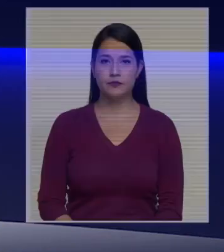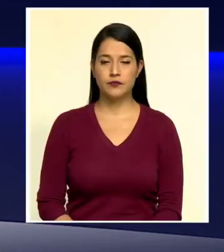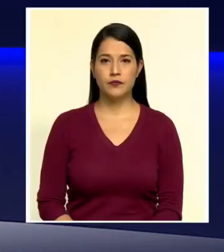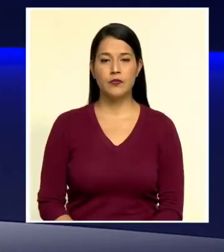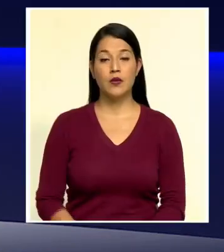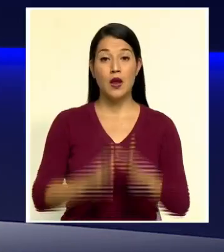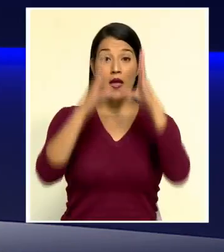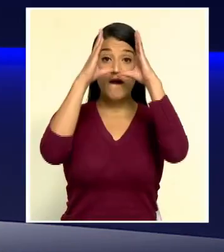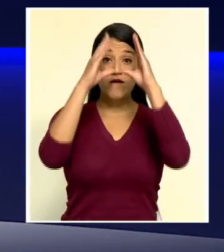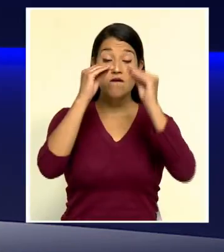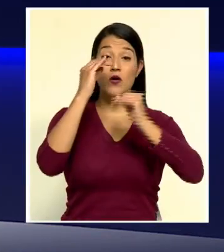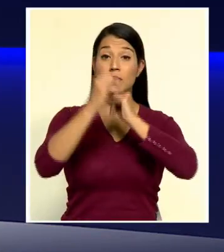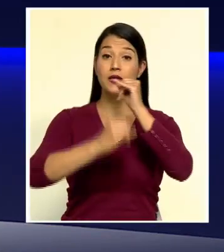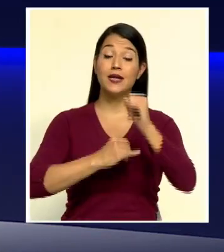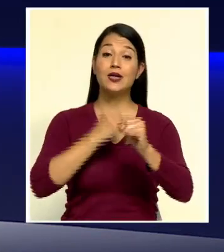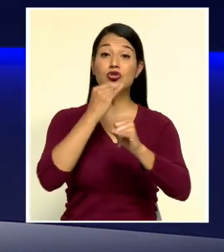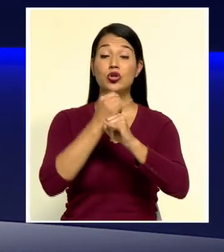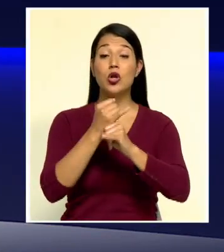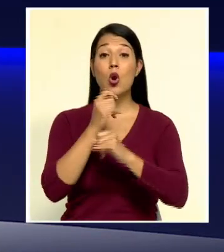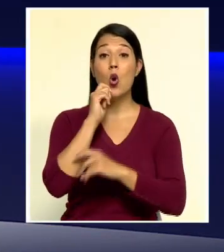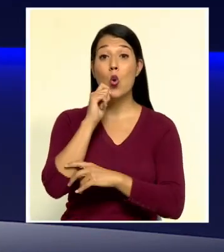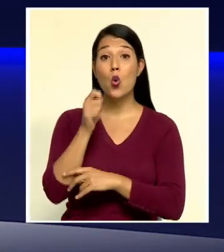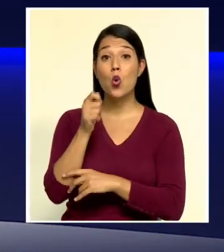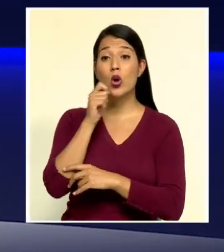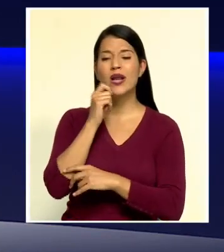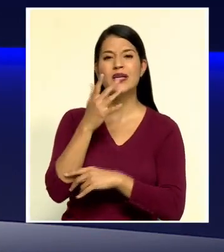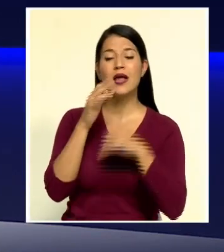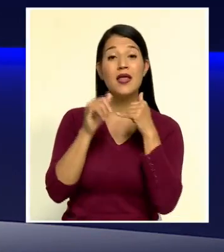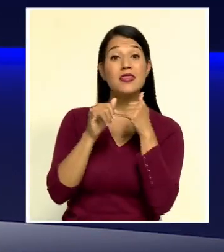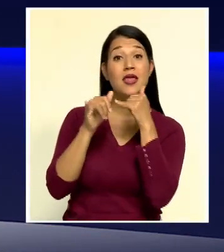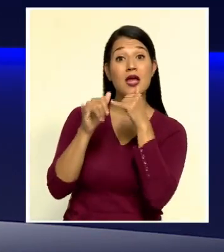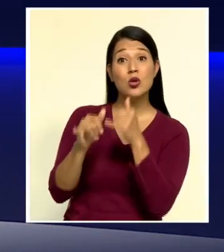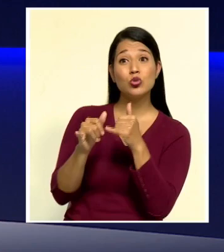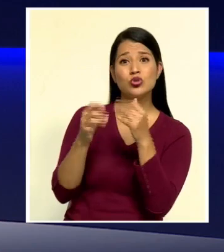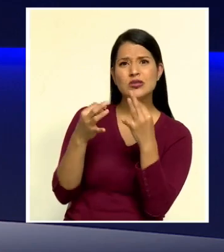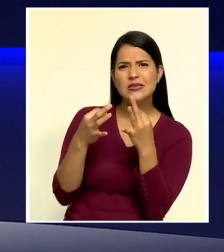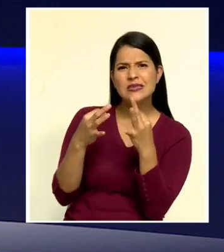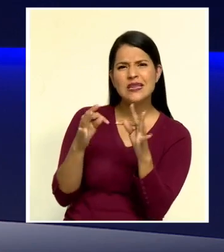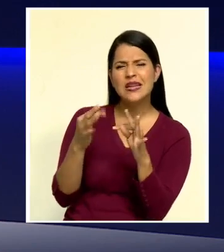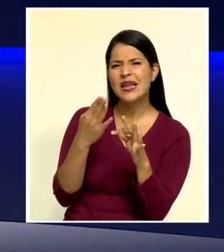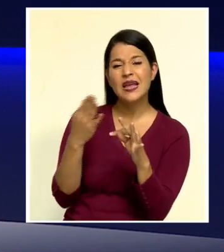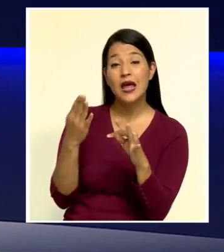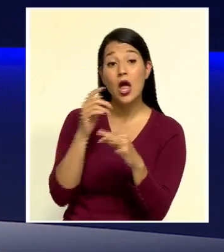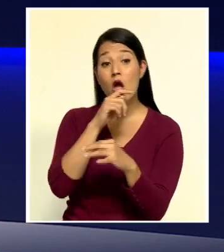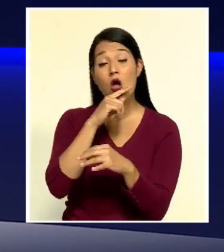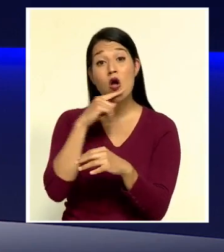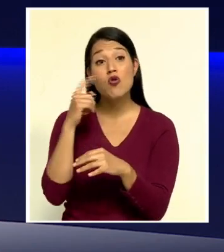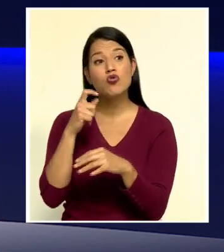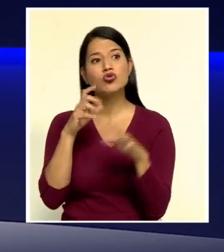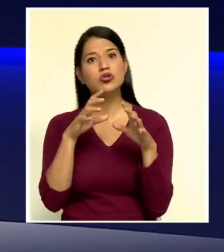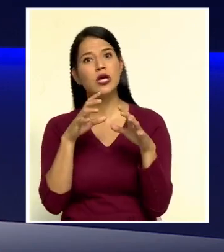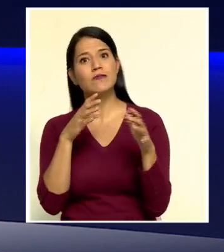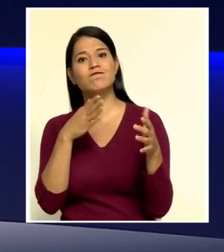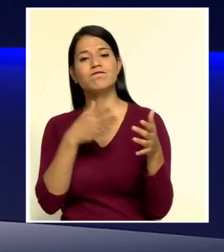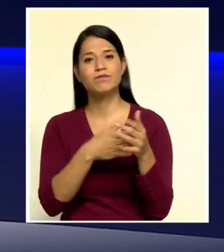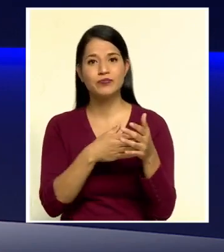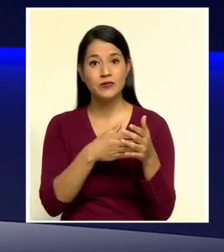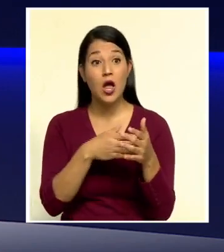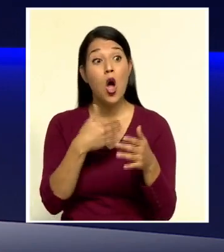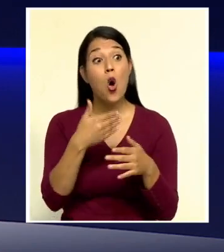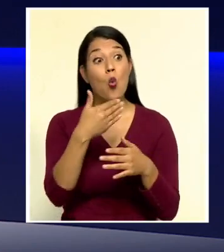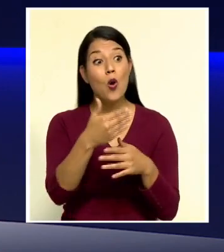En las informaciones internacionales, Ucrania denuncia un intento de boicot de Rusia durante las evacuaciones civiles